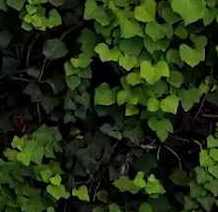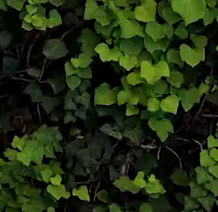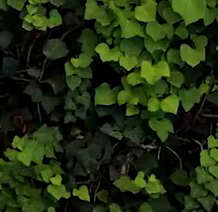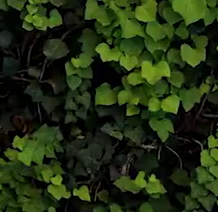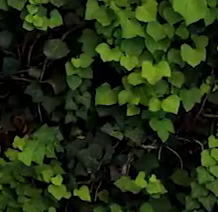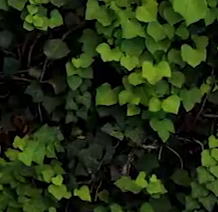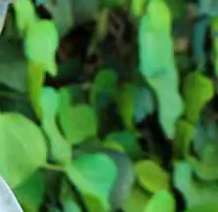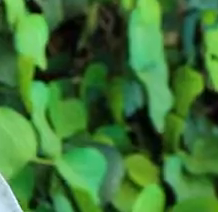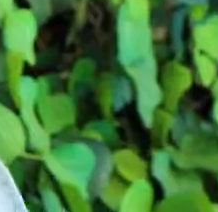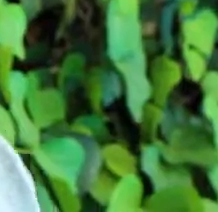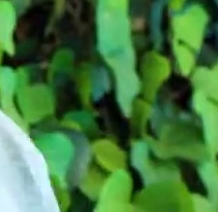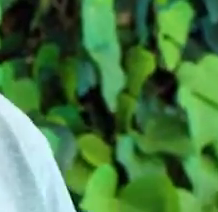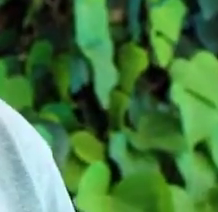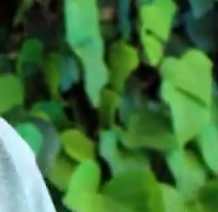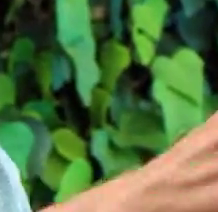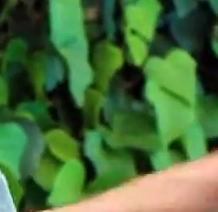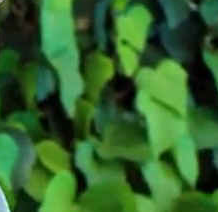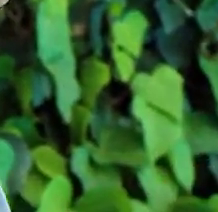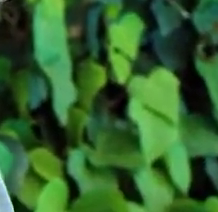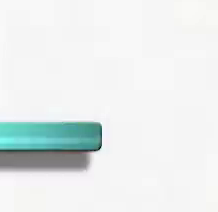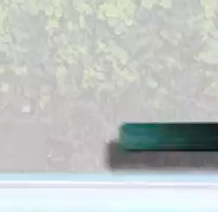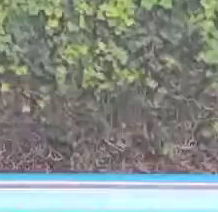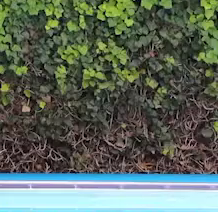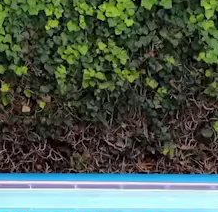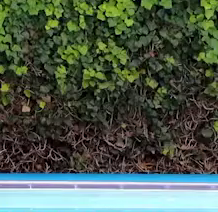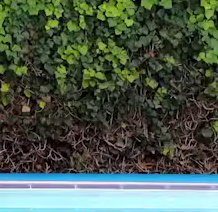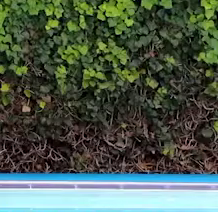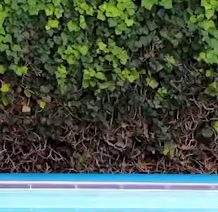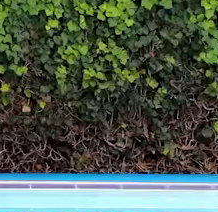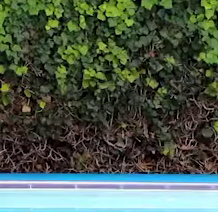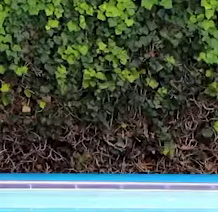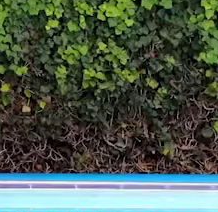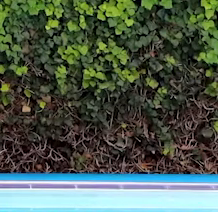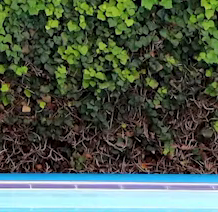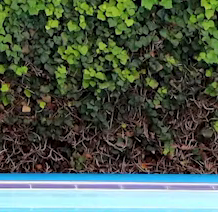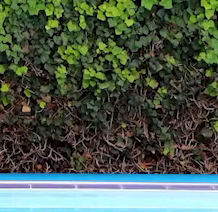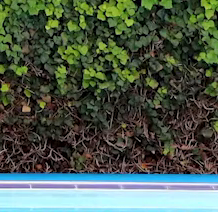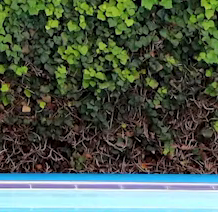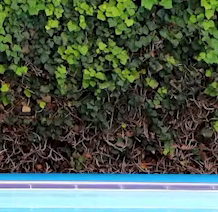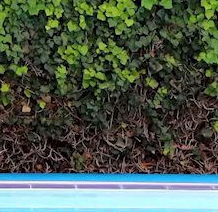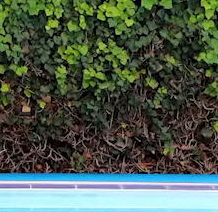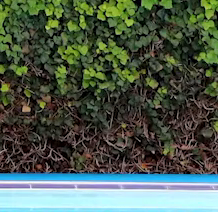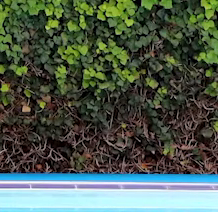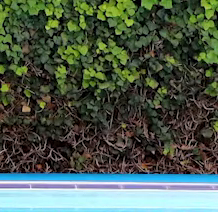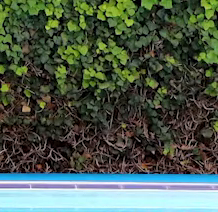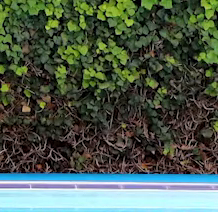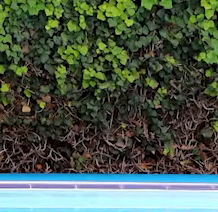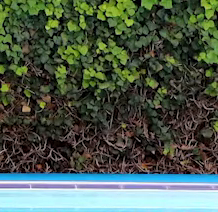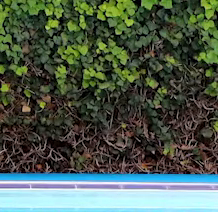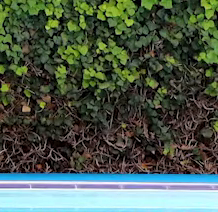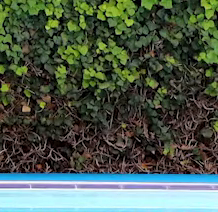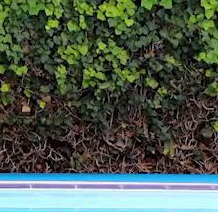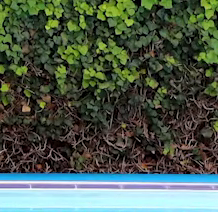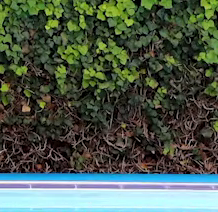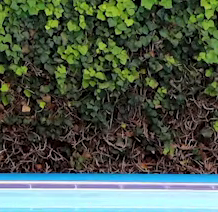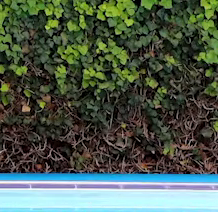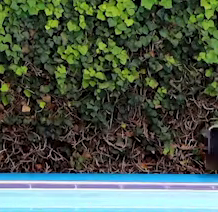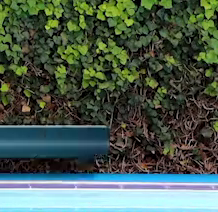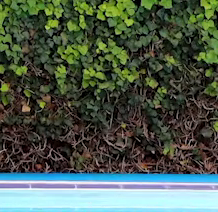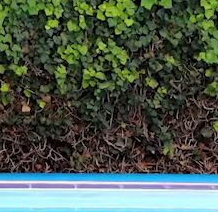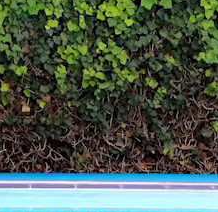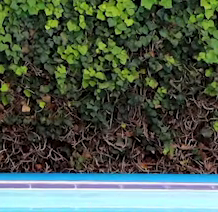Recuerda, entre clase y clase, activa tu cuerpo. Vamos a trabajar un ejercicio de coordinación que se llama caperuza. Vamos a levantar